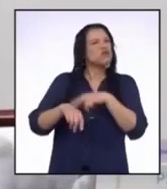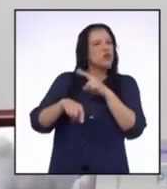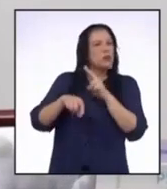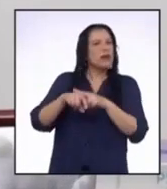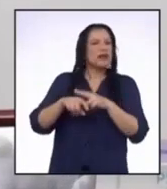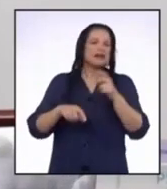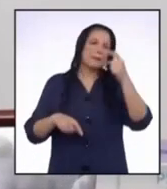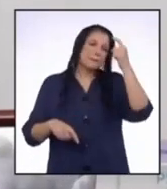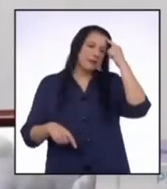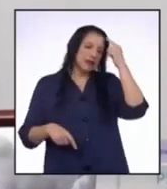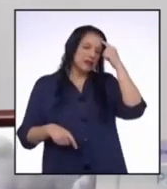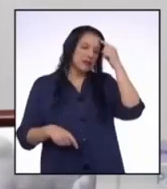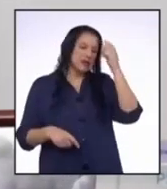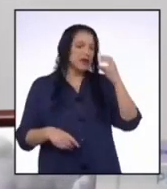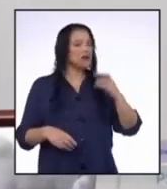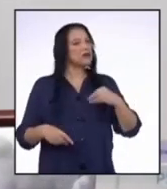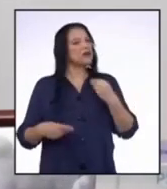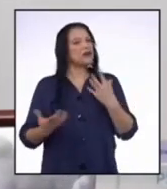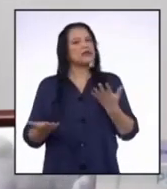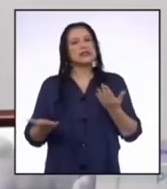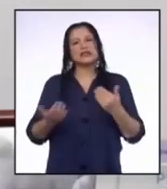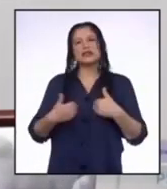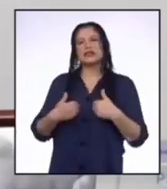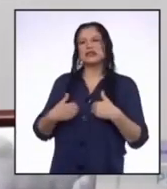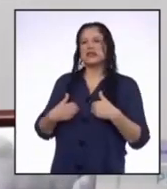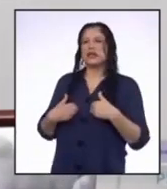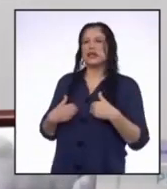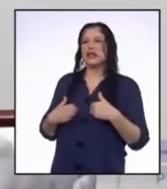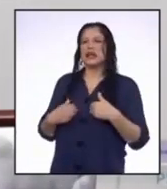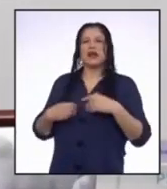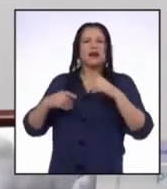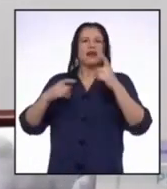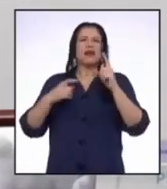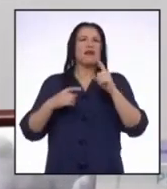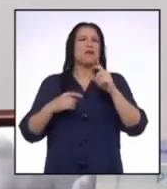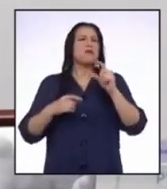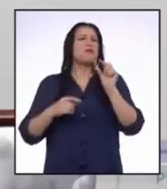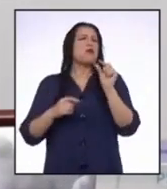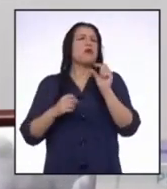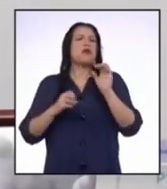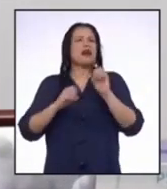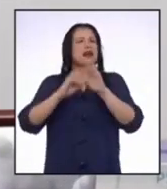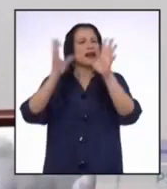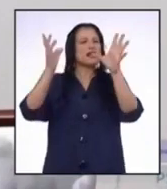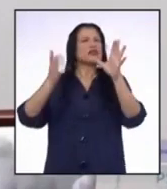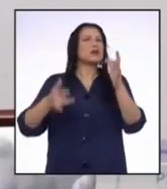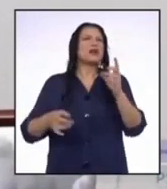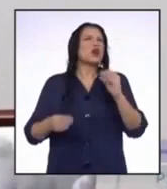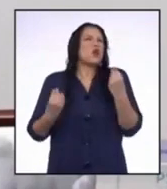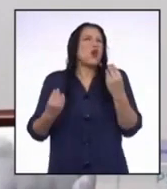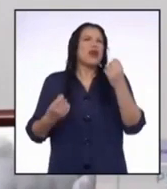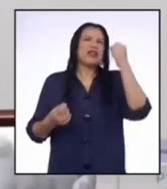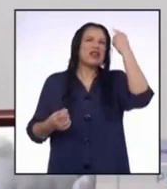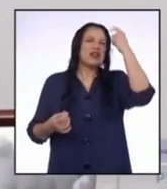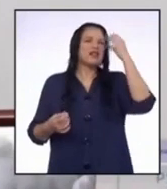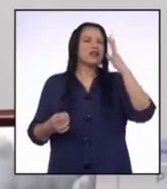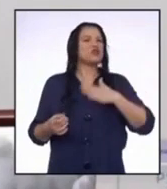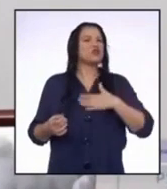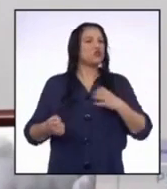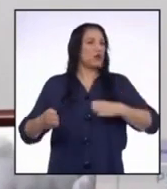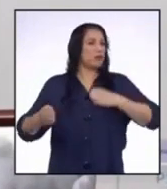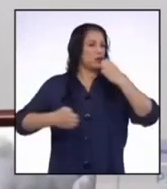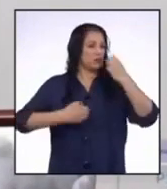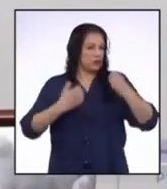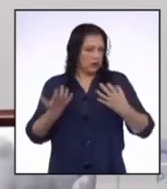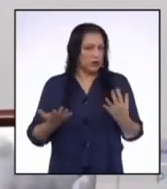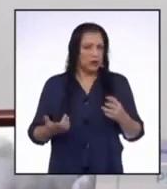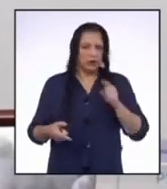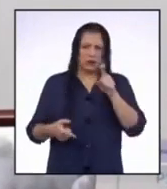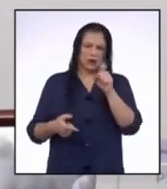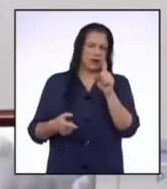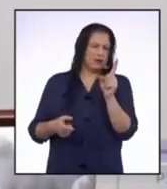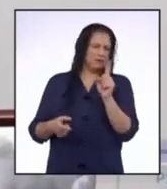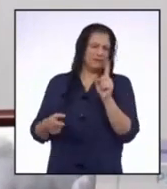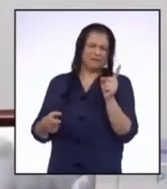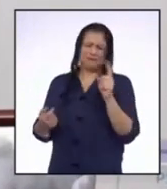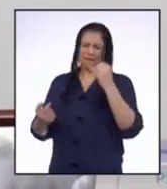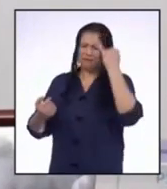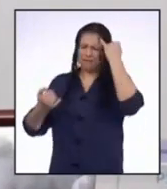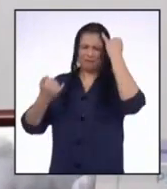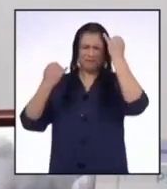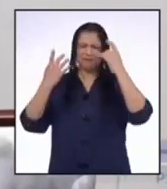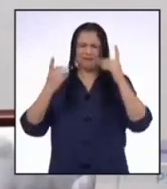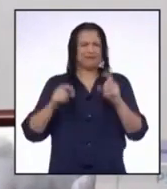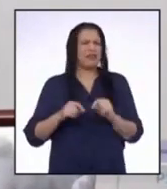que las y los adolescentes tienen muy poca claridad sobre las emociones que están viviendo. Sin embargo, esto no es más que una